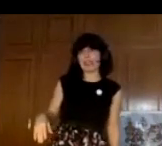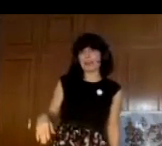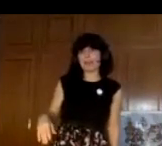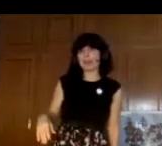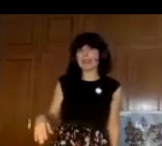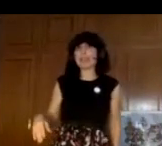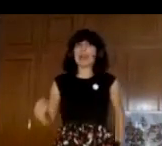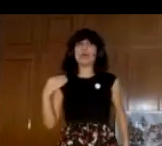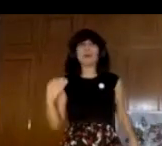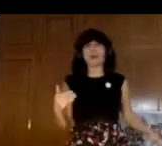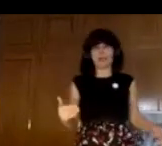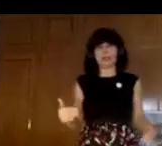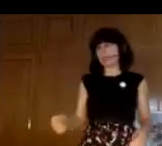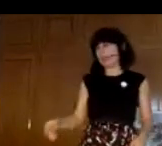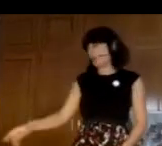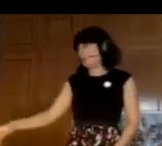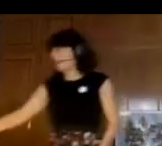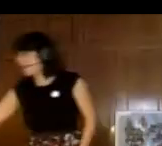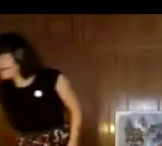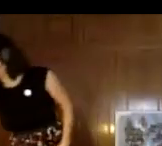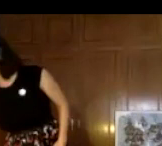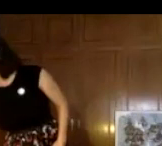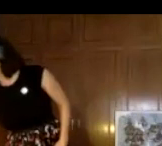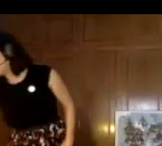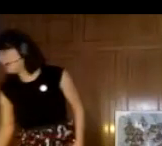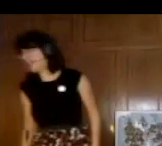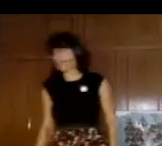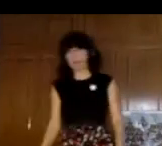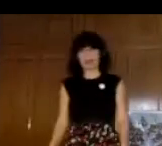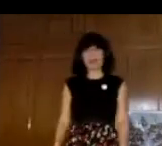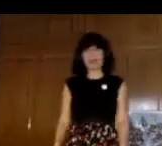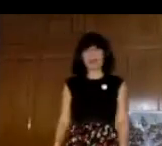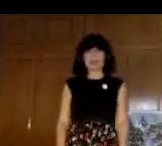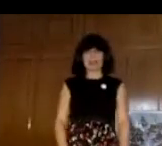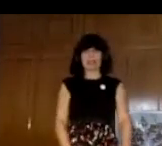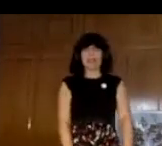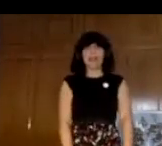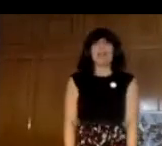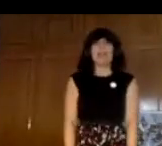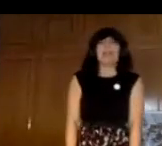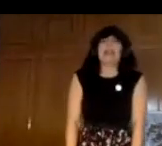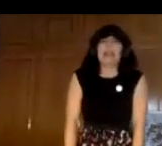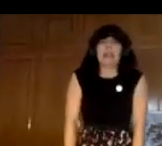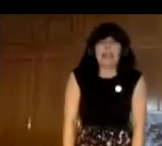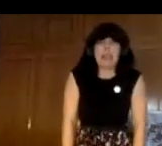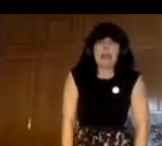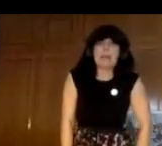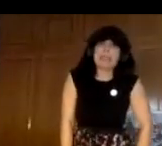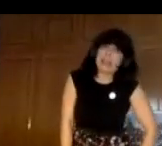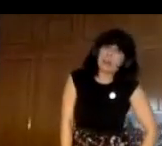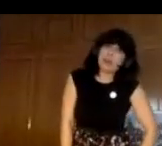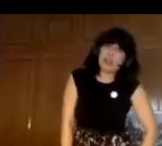reglas primigenias, hay cuatro herramientas. Como voy fatal de tiempo, os las voy a cantar.